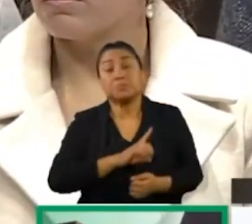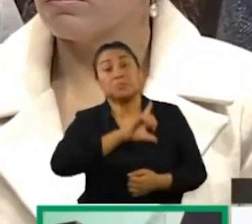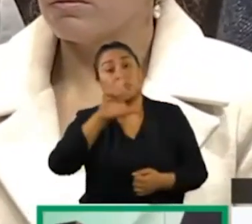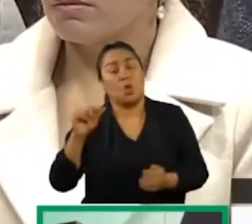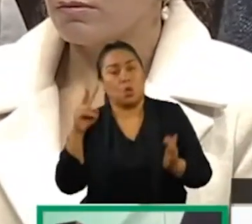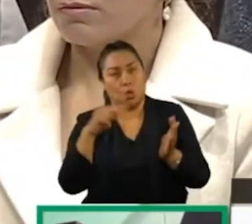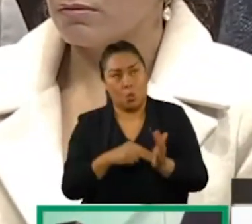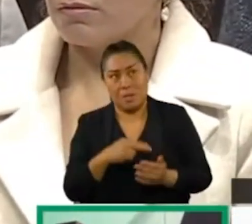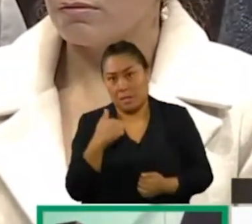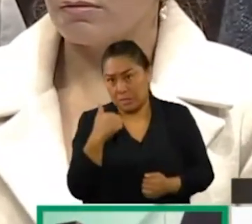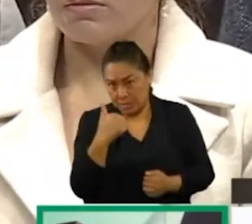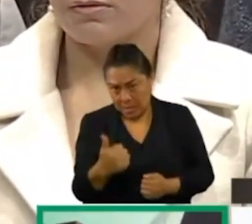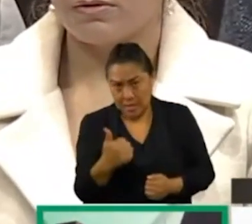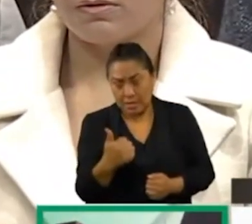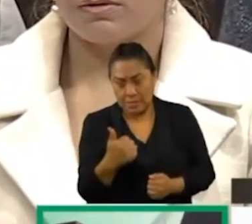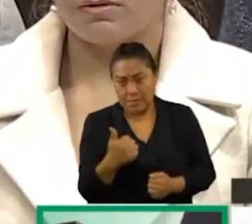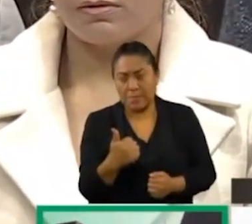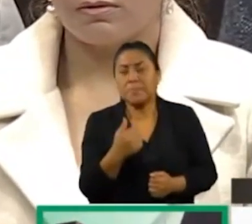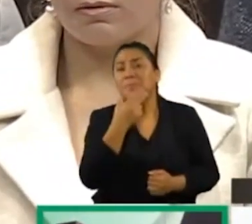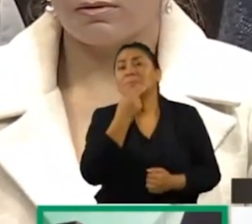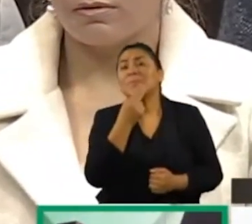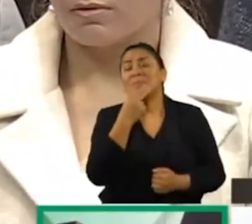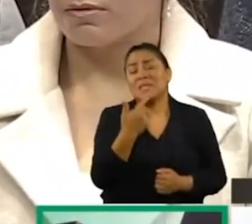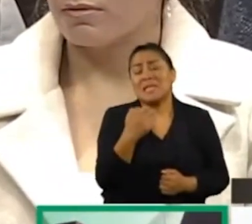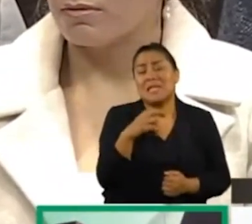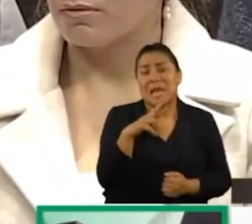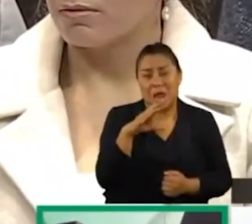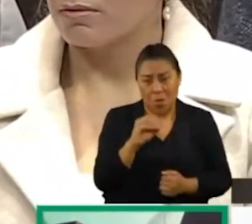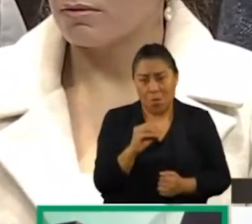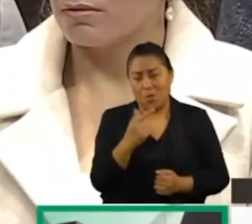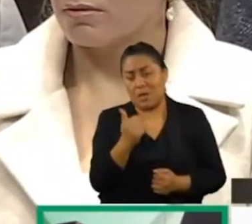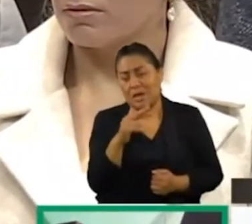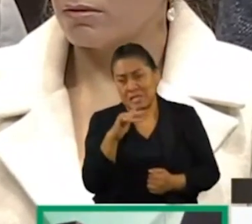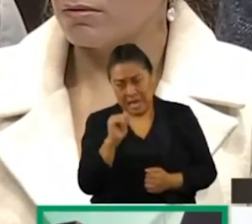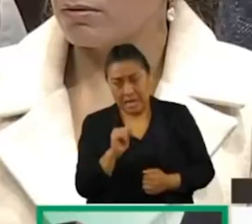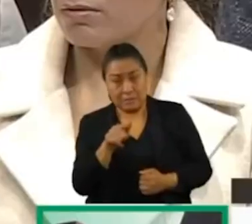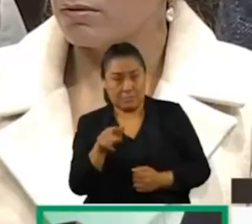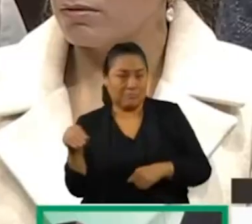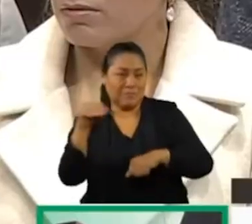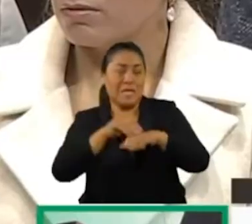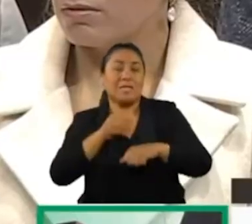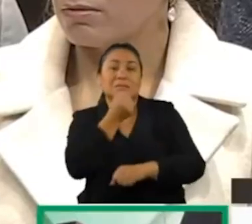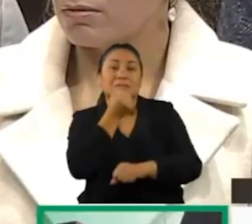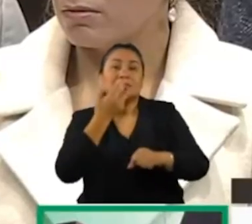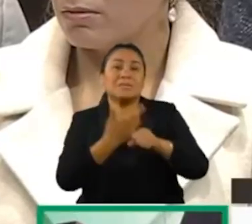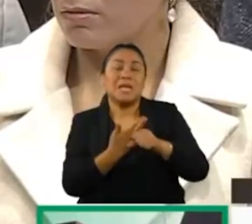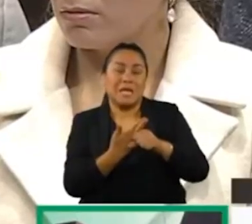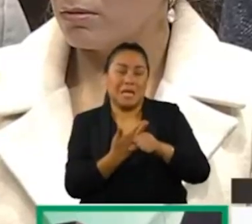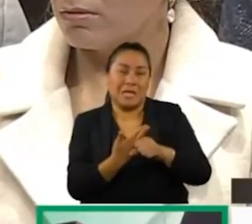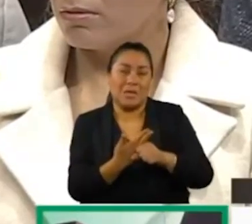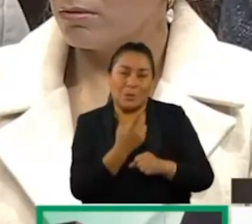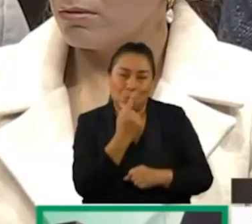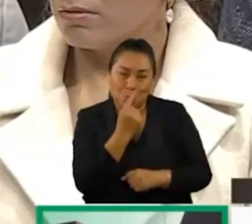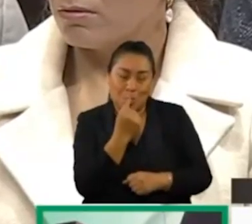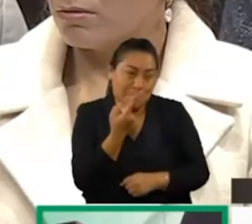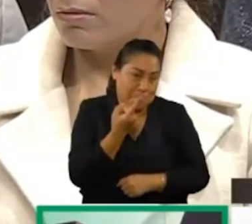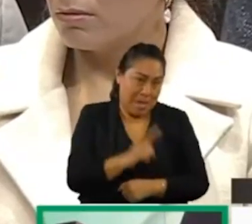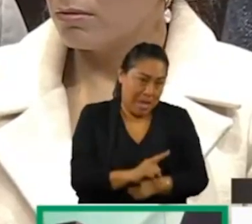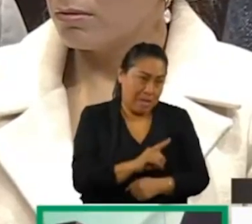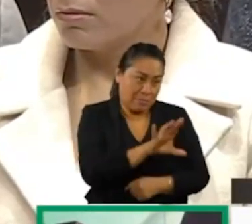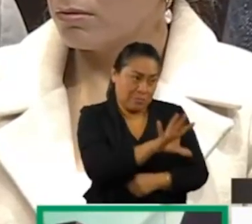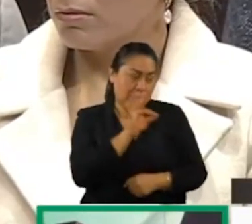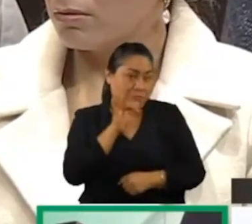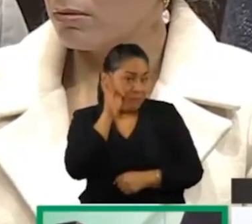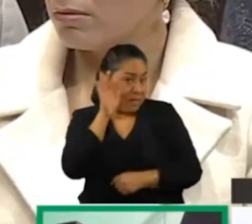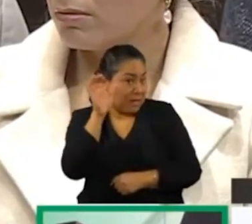2006, Genaro García Luna, como secretario de Seguridad nombrado por Felipe Calderón, que no